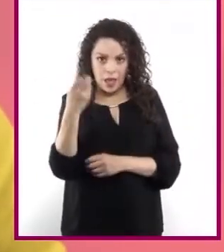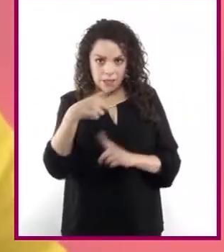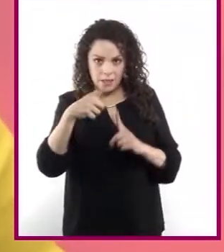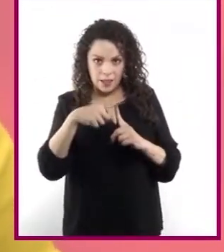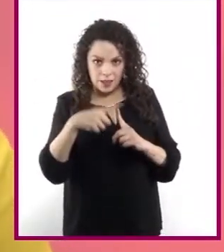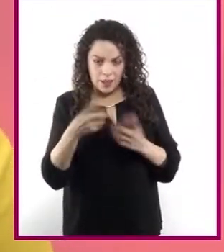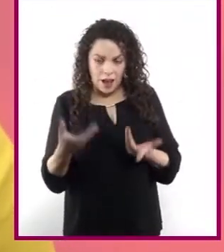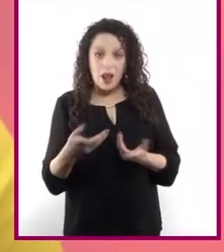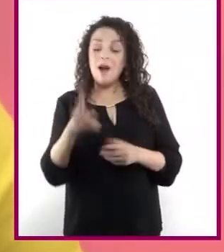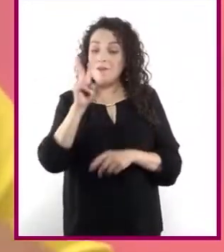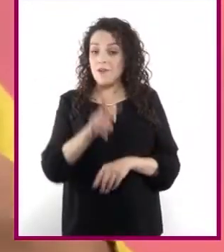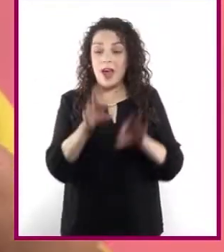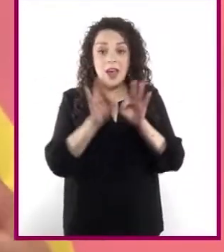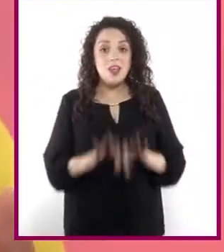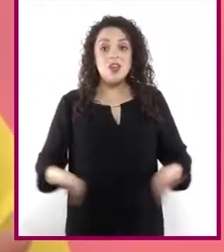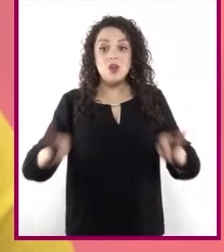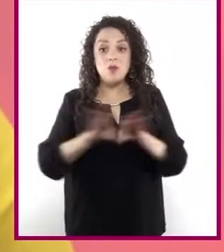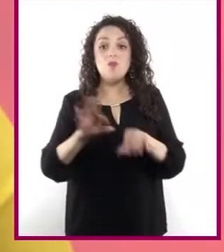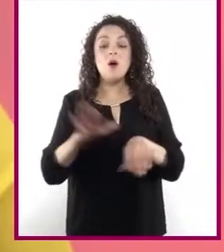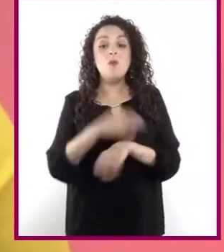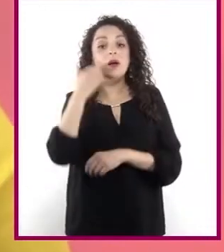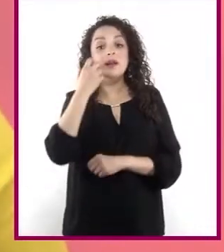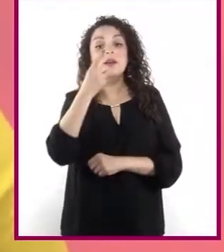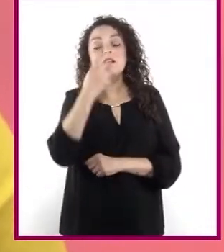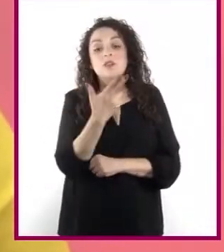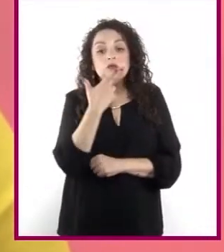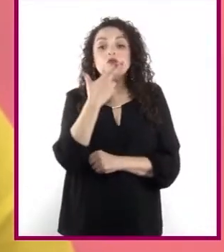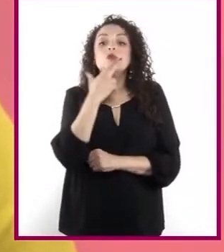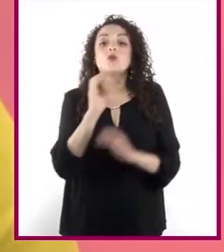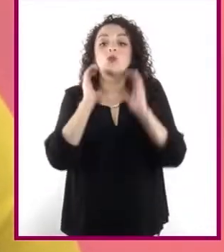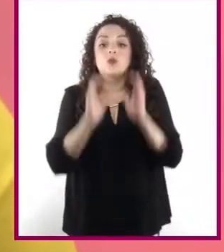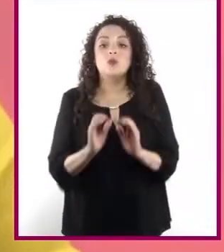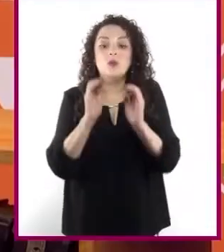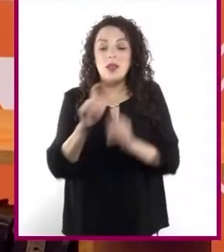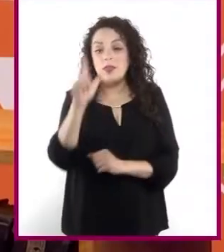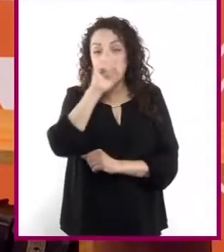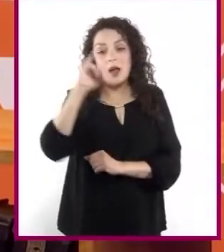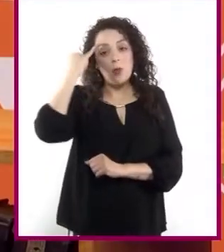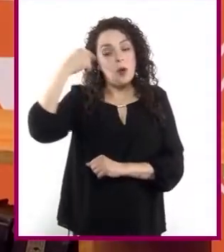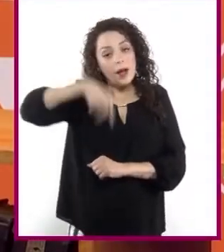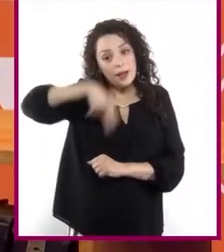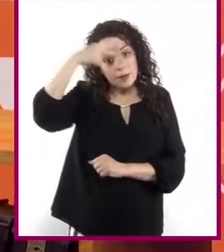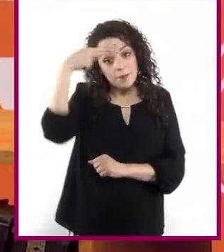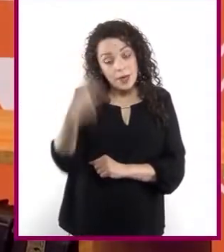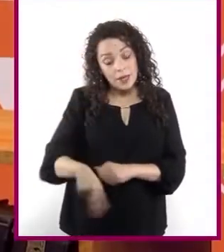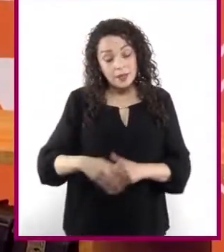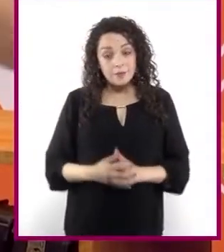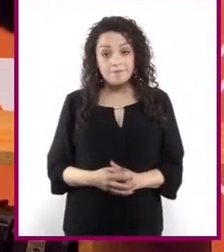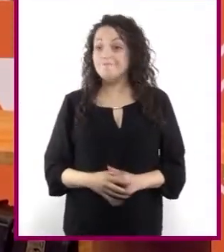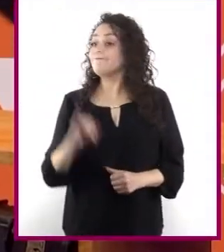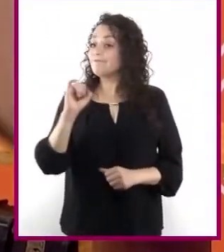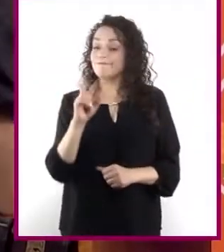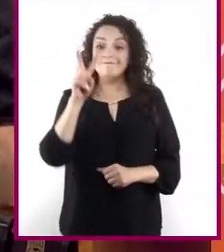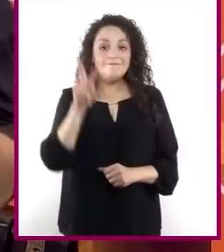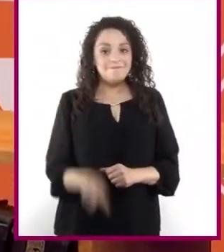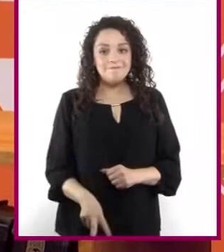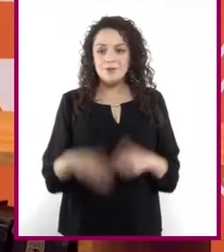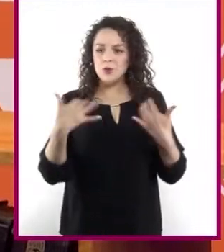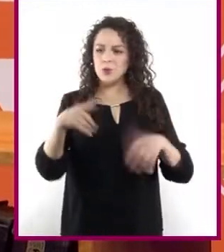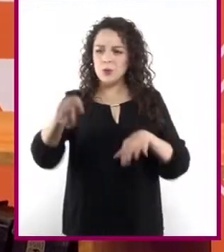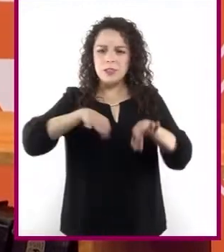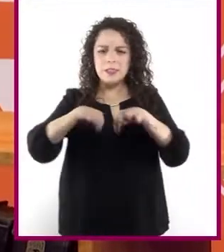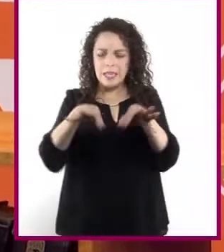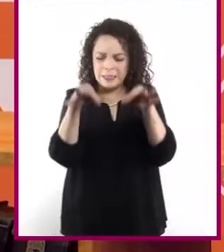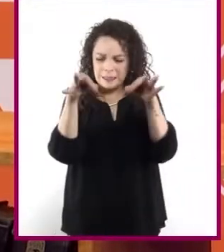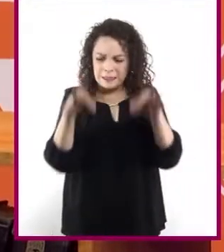pues informa de la importancia de preservar las lenguas indígenas en nuestro país. Sí, hizo un gran trabajo,